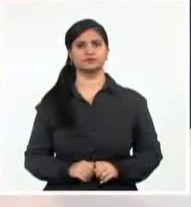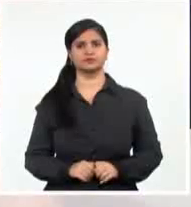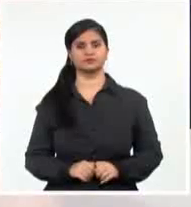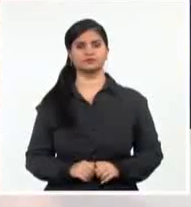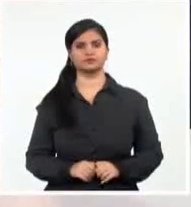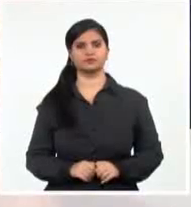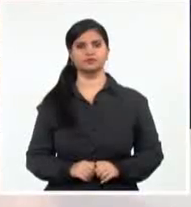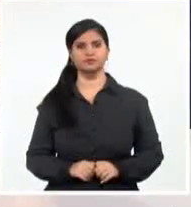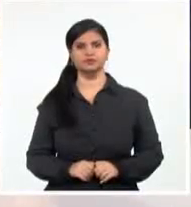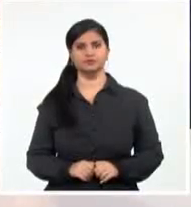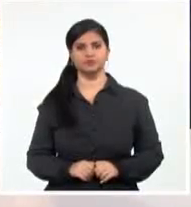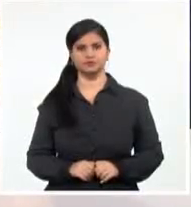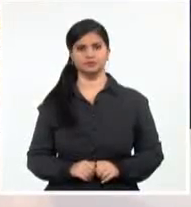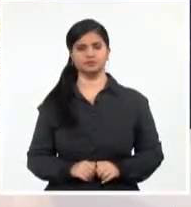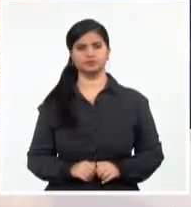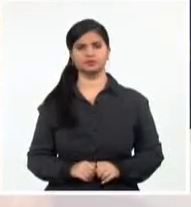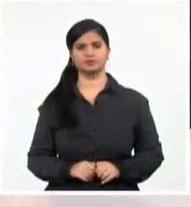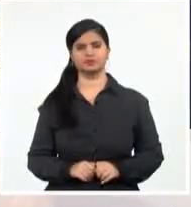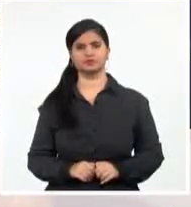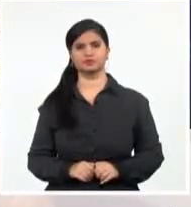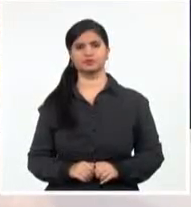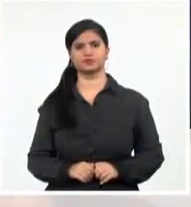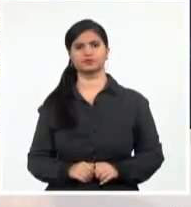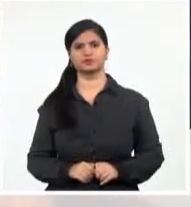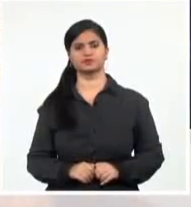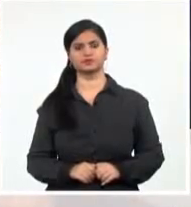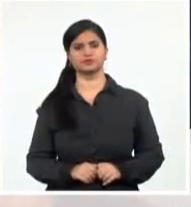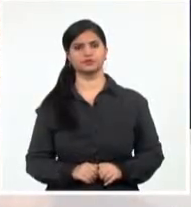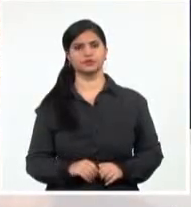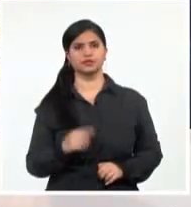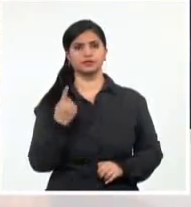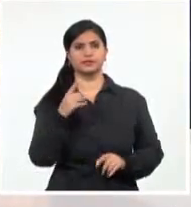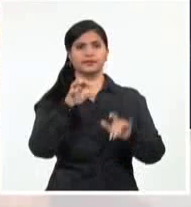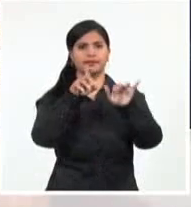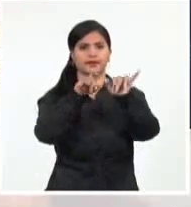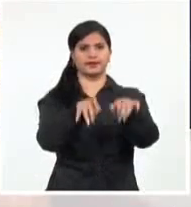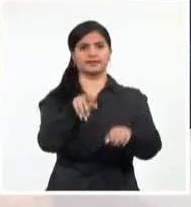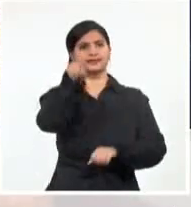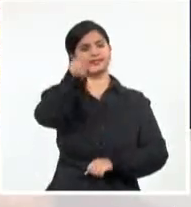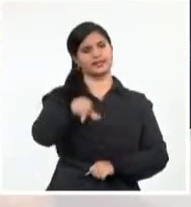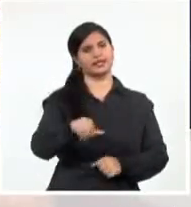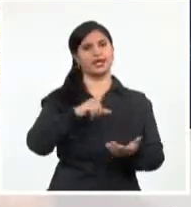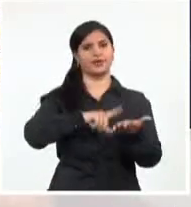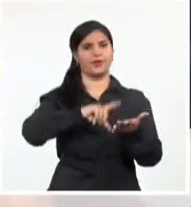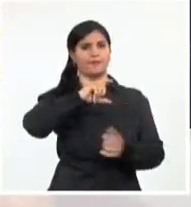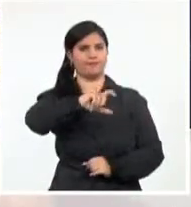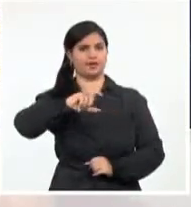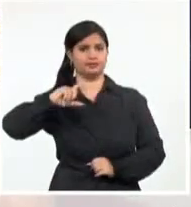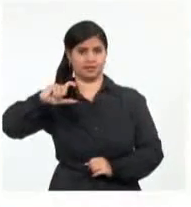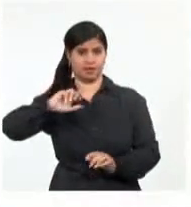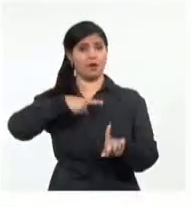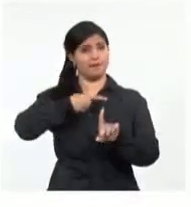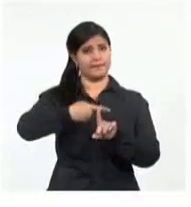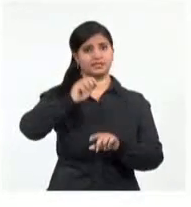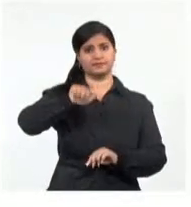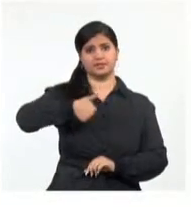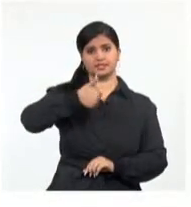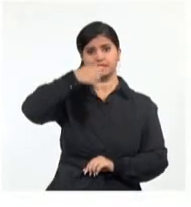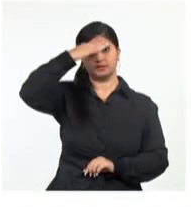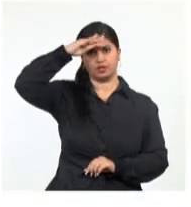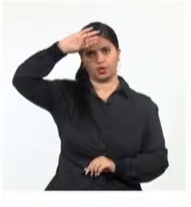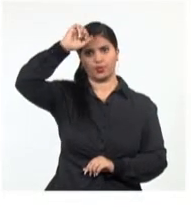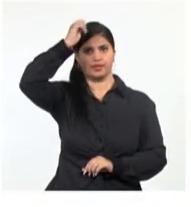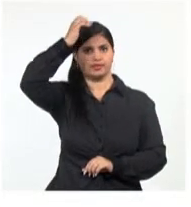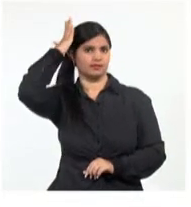el primer Secretario del comité central del partido y presidente de la república de Cuba Miguel Díaz canel Bermúdez en su cuenta en Twitter agradeció